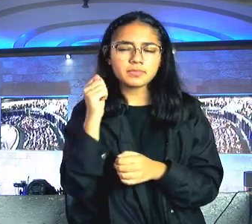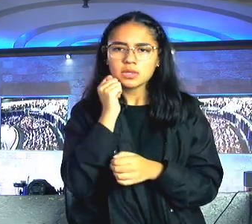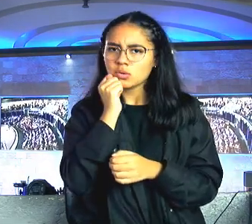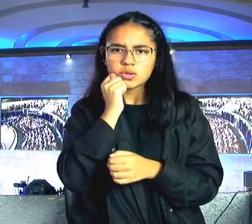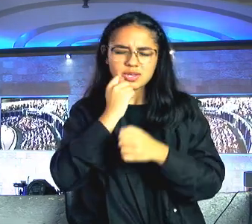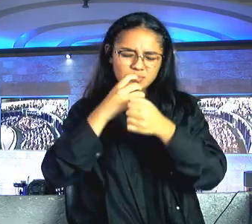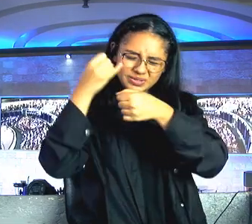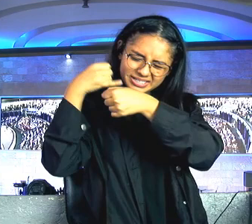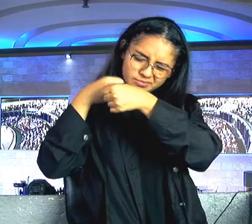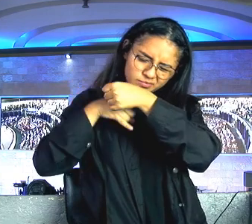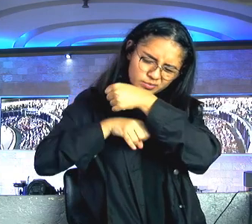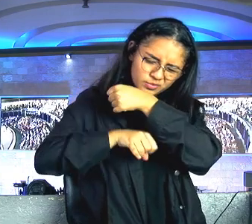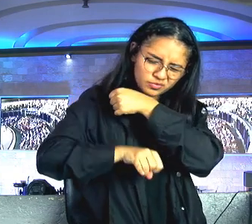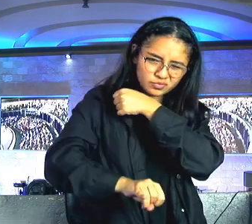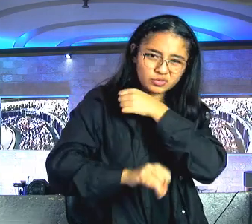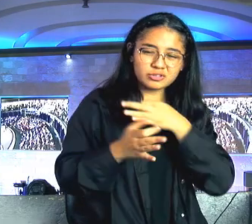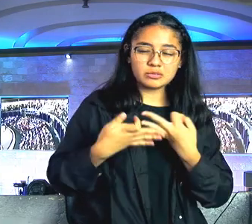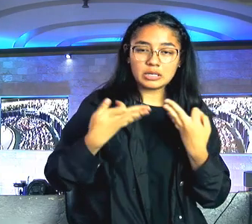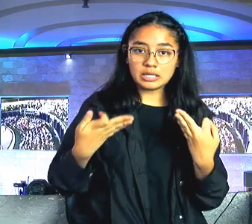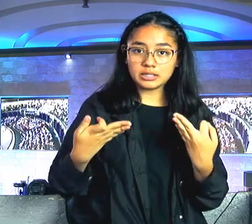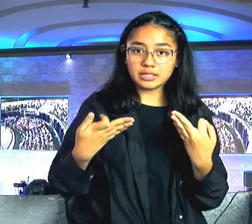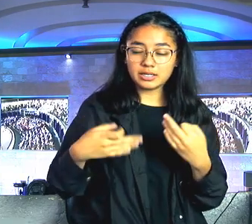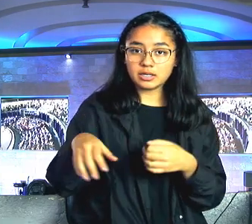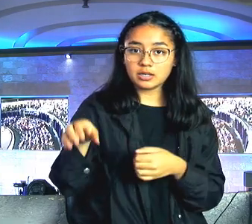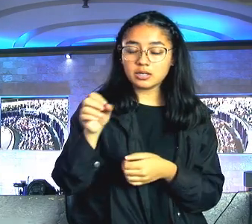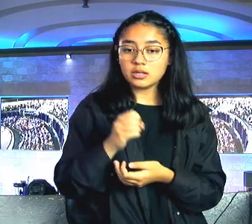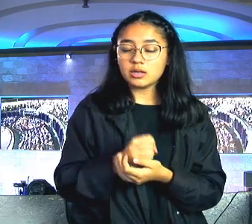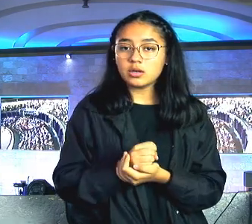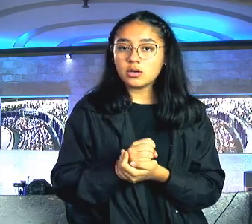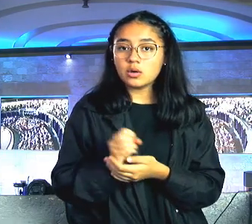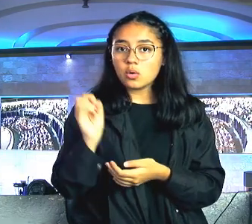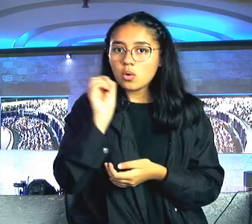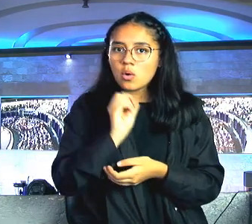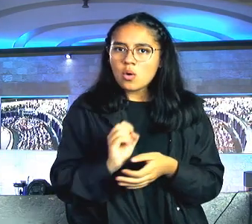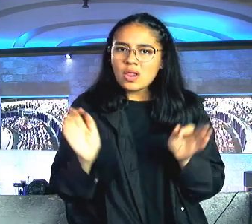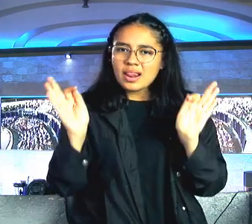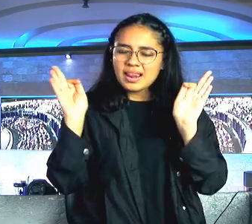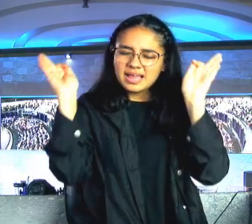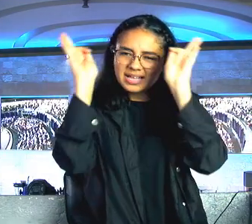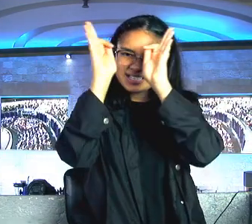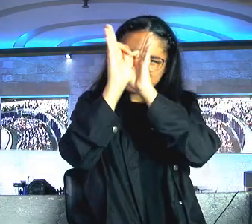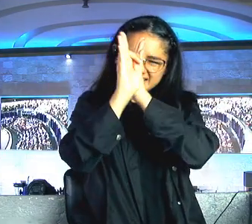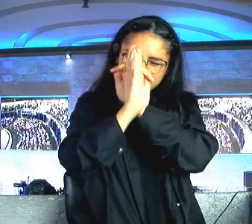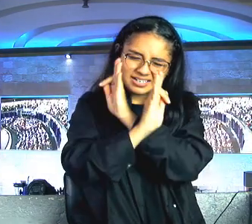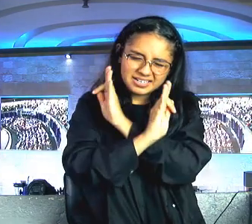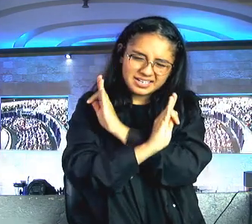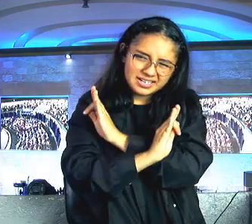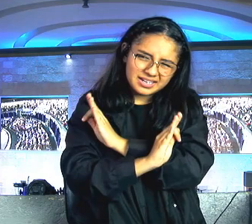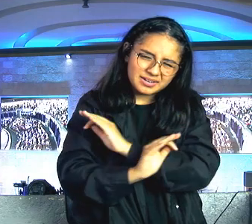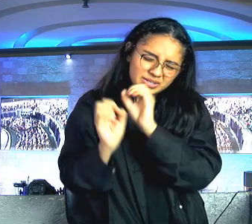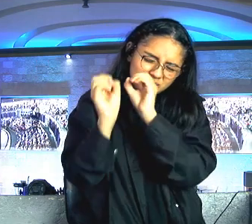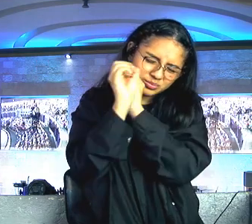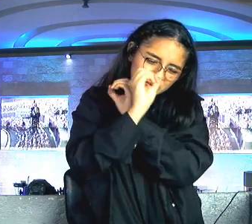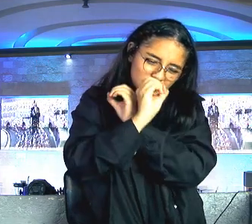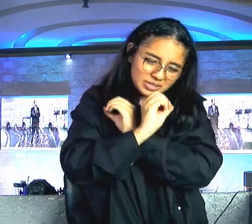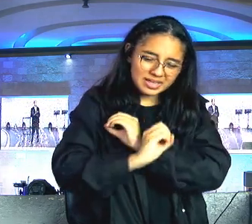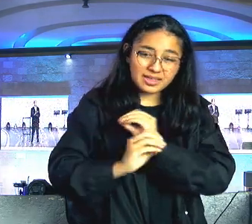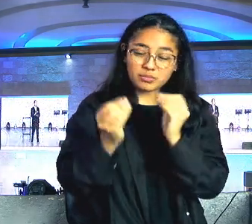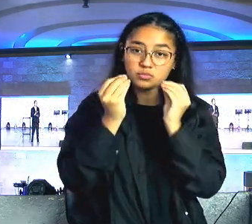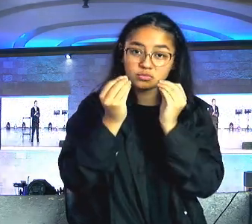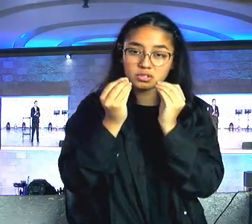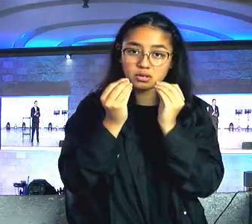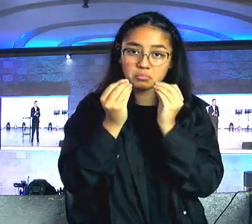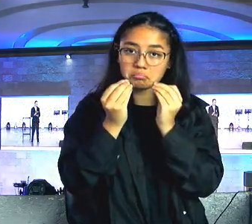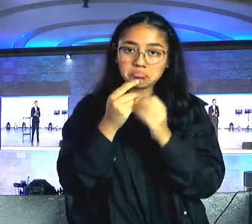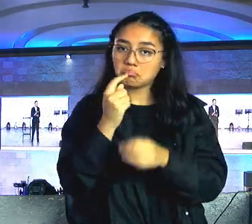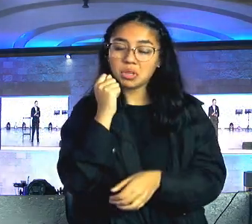vayas o qué tan intensas puedan ser las tinieblas que te rodeen, Él tiene ojos más